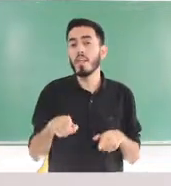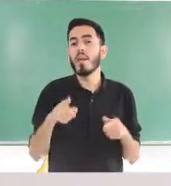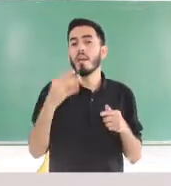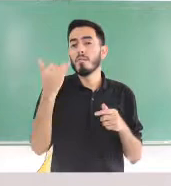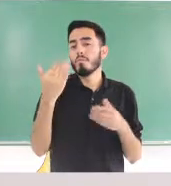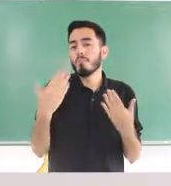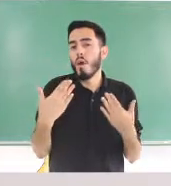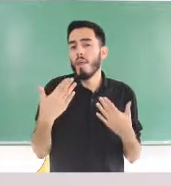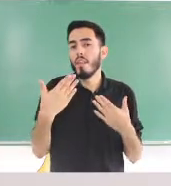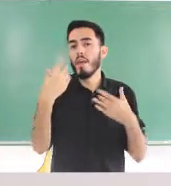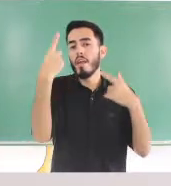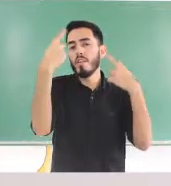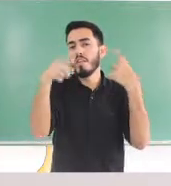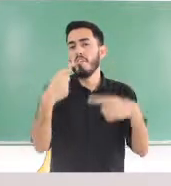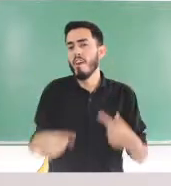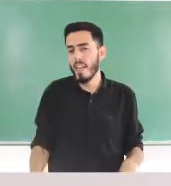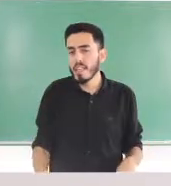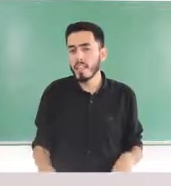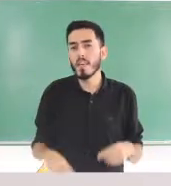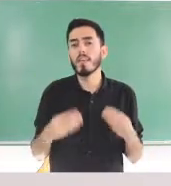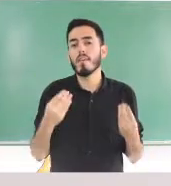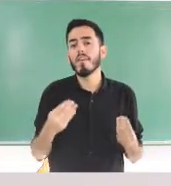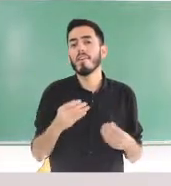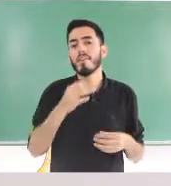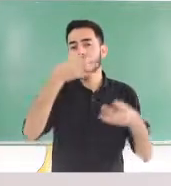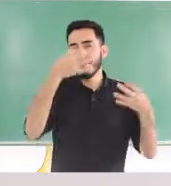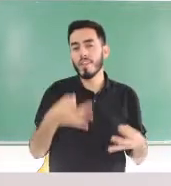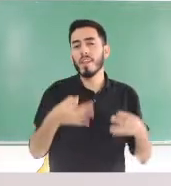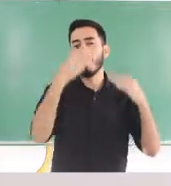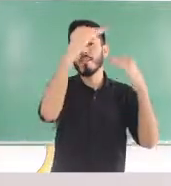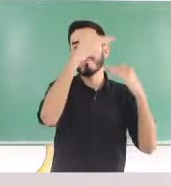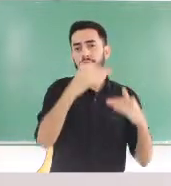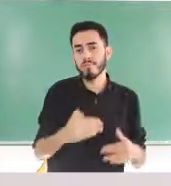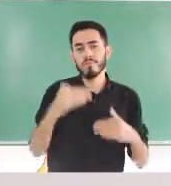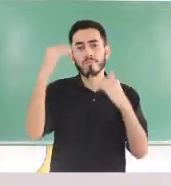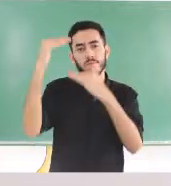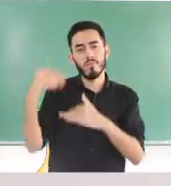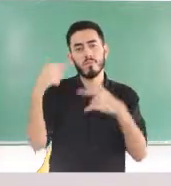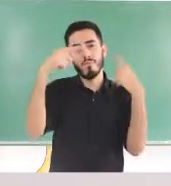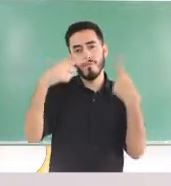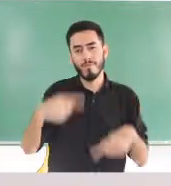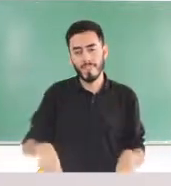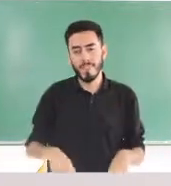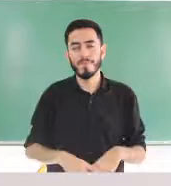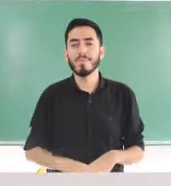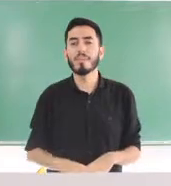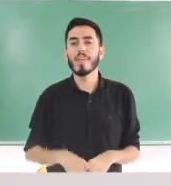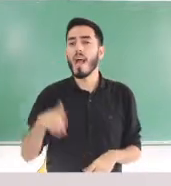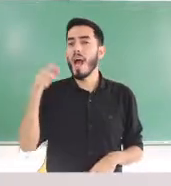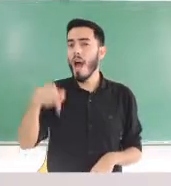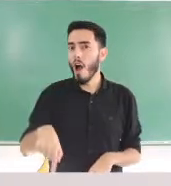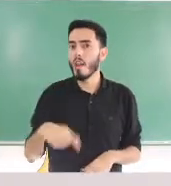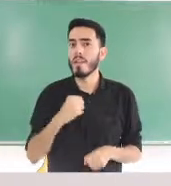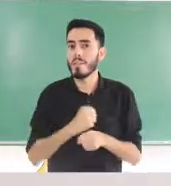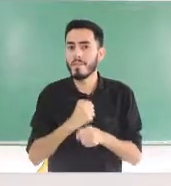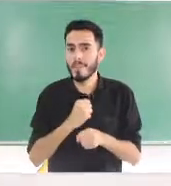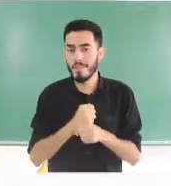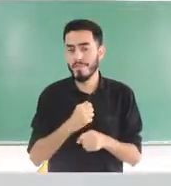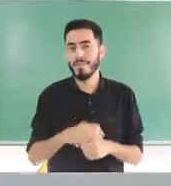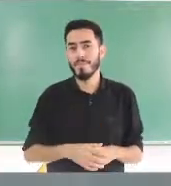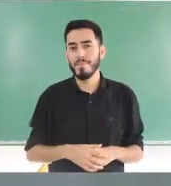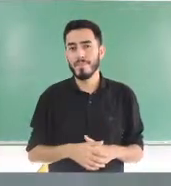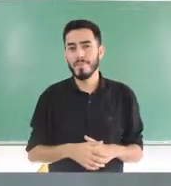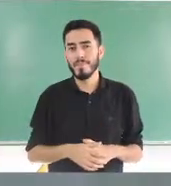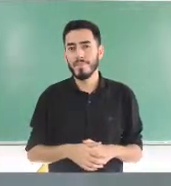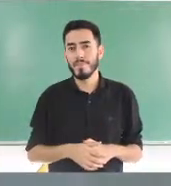diferentes proporciones a partir de los diferentes segmentos determinados. Pasemos ahora a realizar algunos ejemplos.